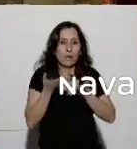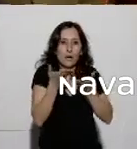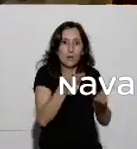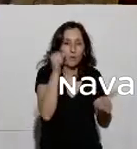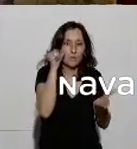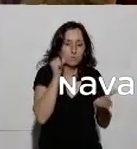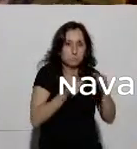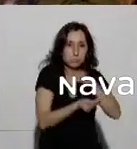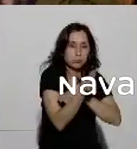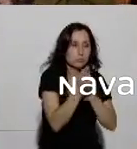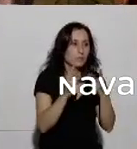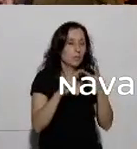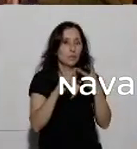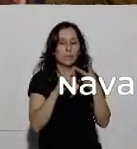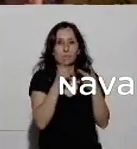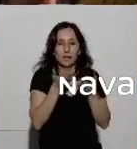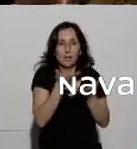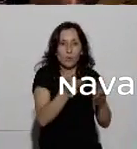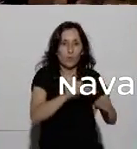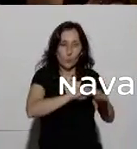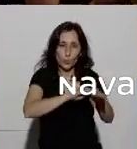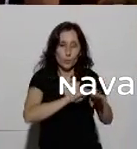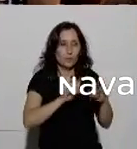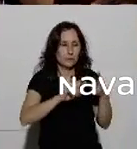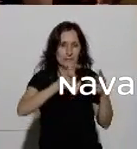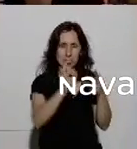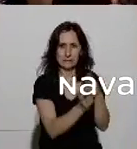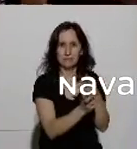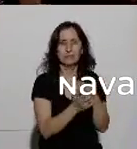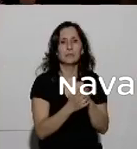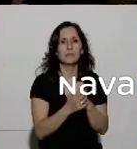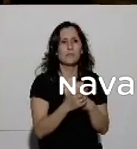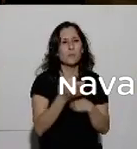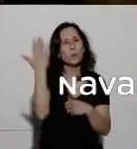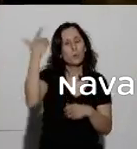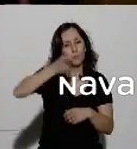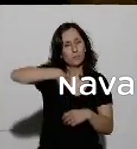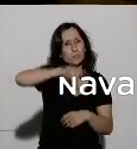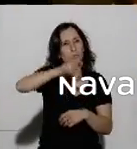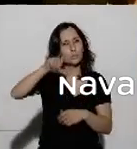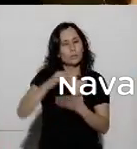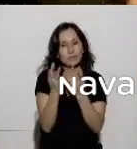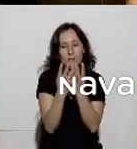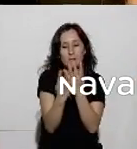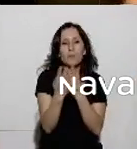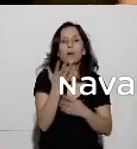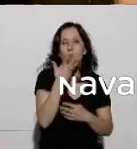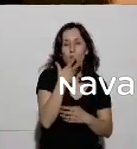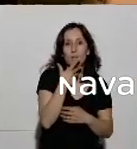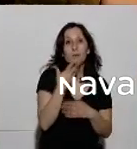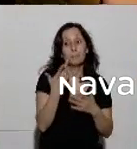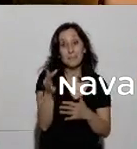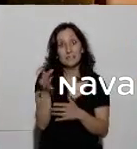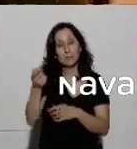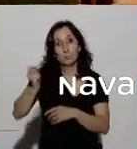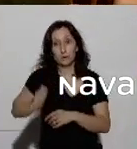plantas medicinales aquí colgando. Pues bueno, nuestros antepasados, todo el mundo conocía las plantas, sabía cómo utilizarlas, pero luego estaban los profesionales, vamos a decir.